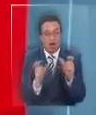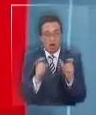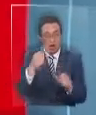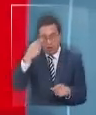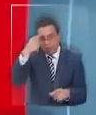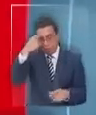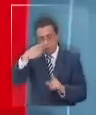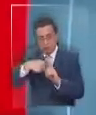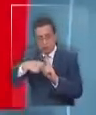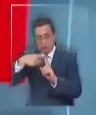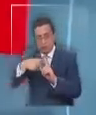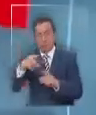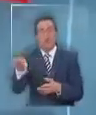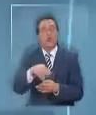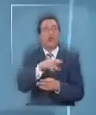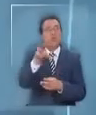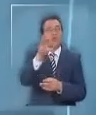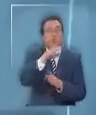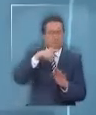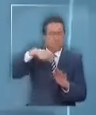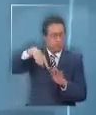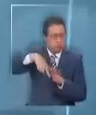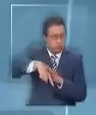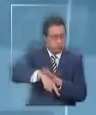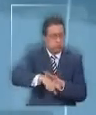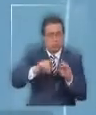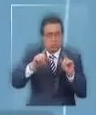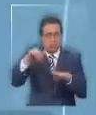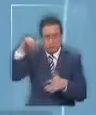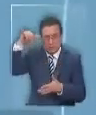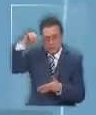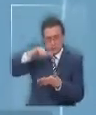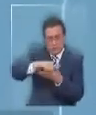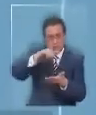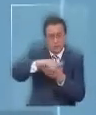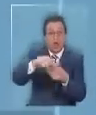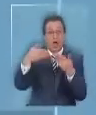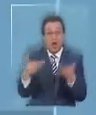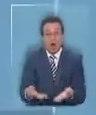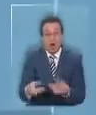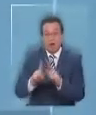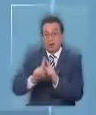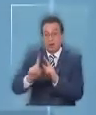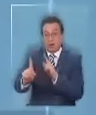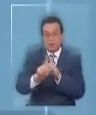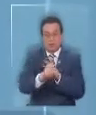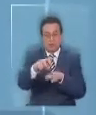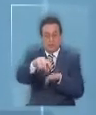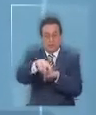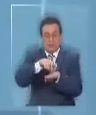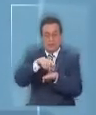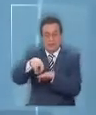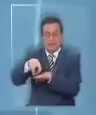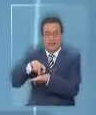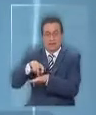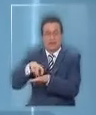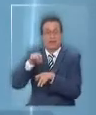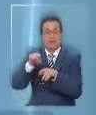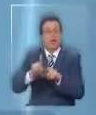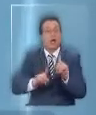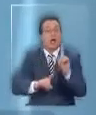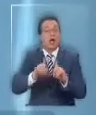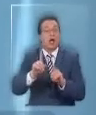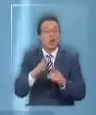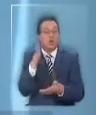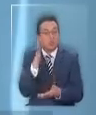temperatura, sanitización profunda en cada aterrizaje y ahora distanciamiento entre los pasajeros. Esas son algunas de